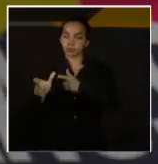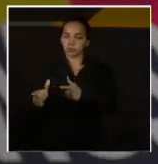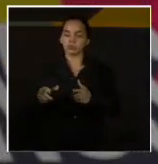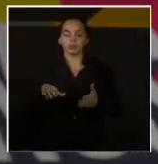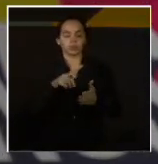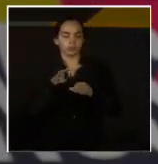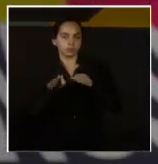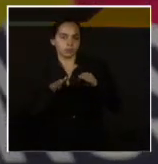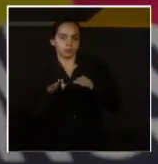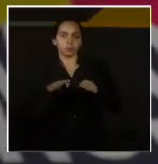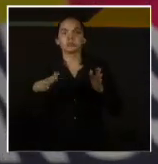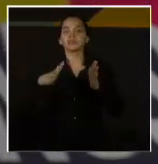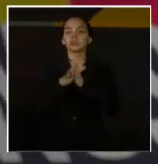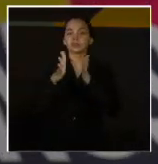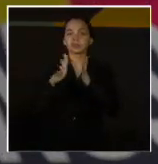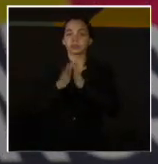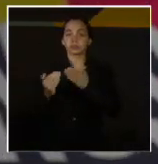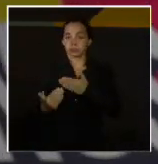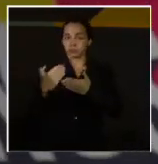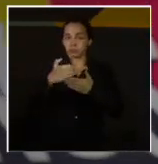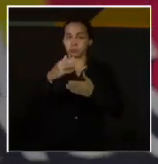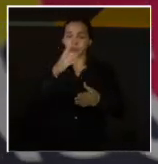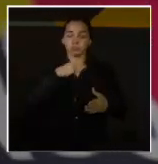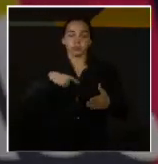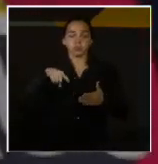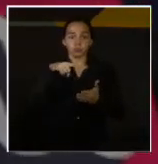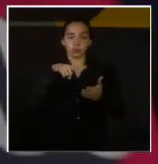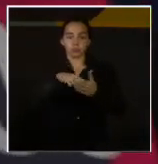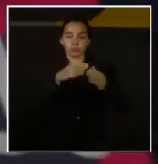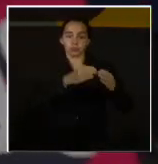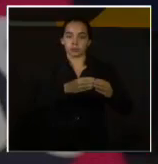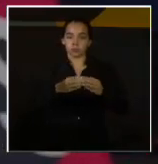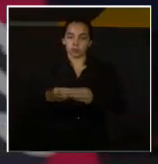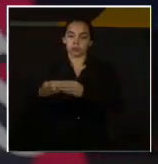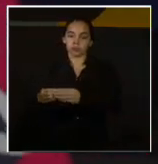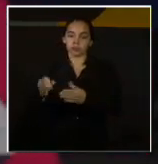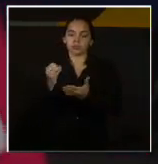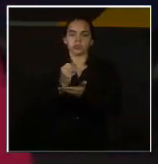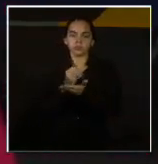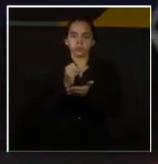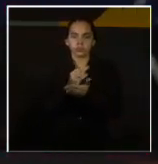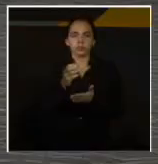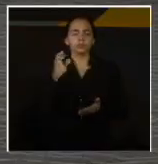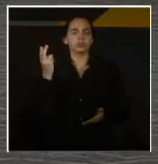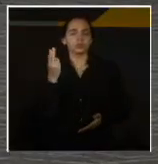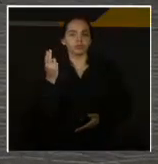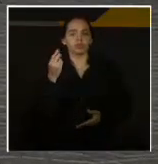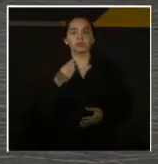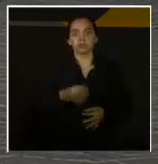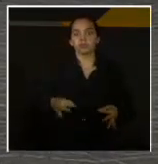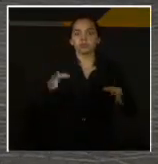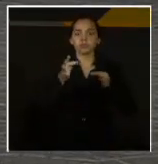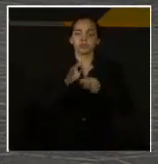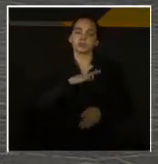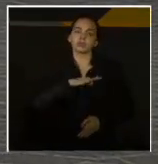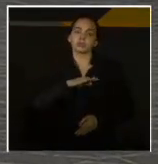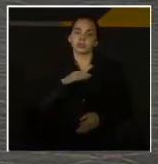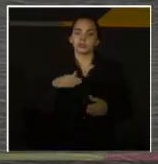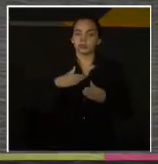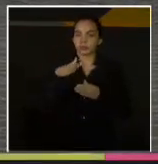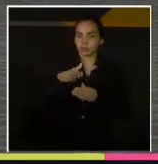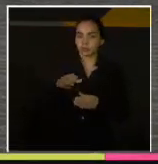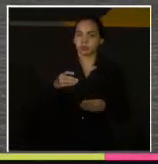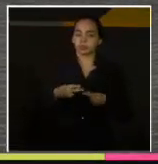presupuestos participativos dentro de las comunidades para que se identifiquen necesidades muy concretas y que podamos a través de la disponibilidad